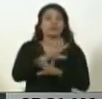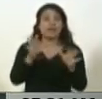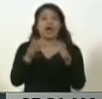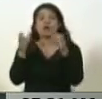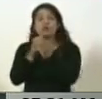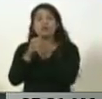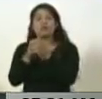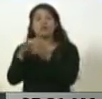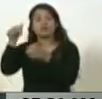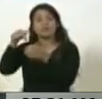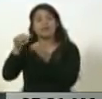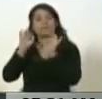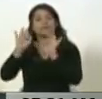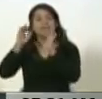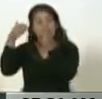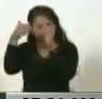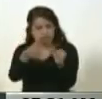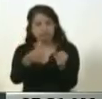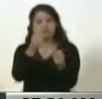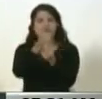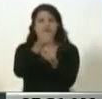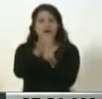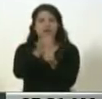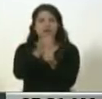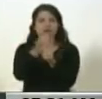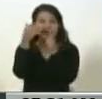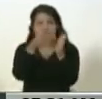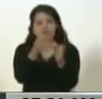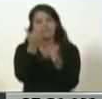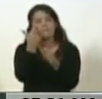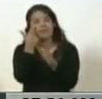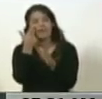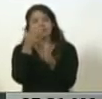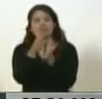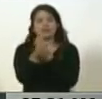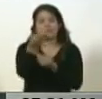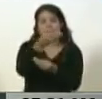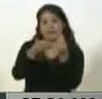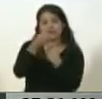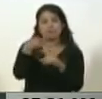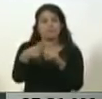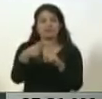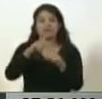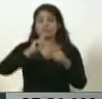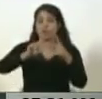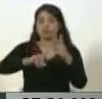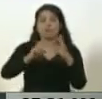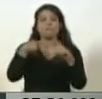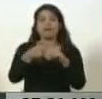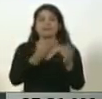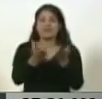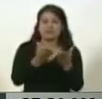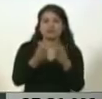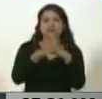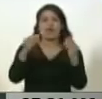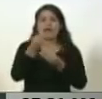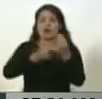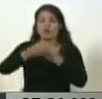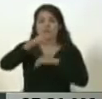dedicada a todo lo que tiene que ver con que los precios de cada uno de los productos y servicios que circulan en la economía